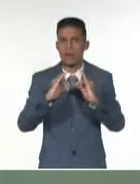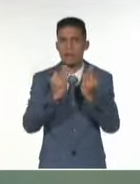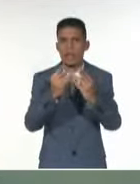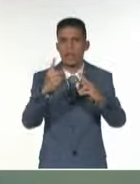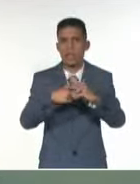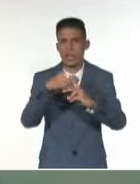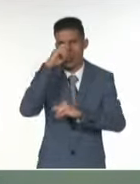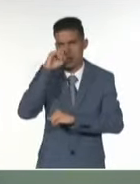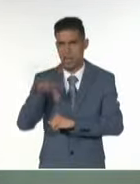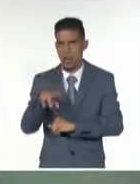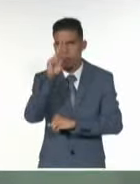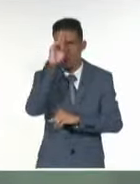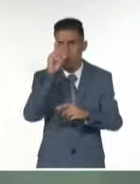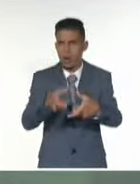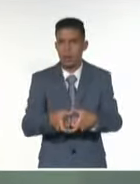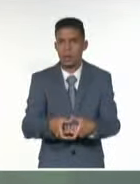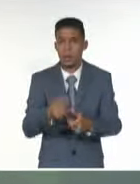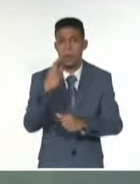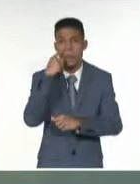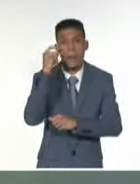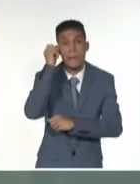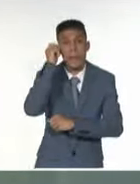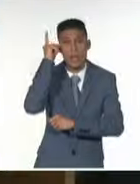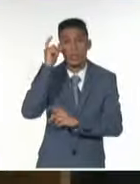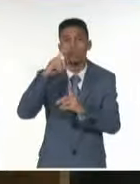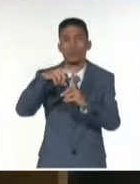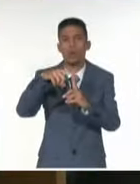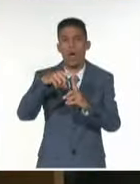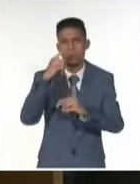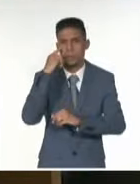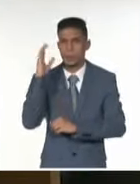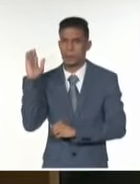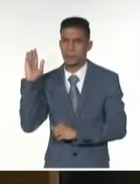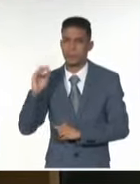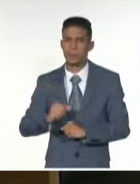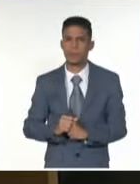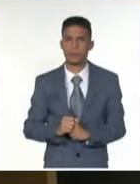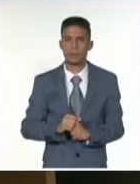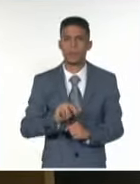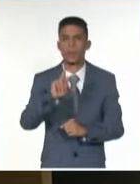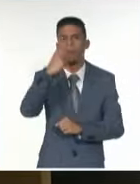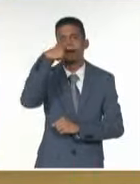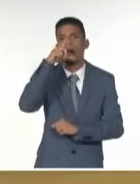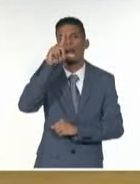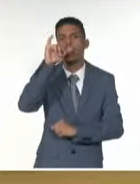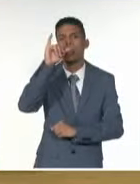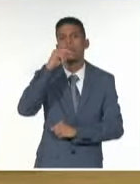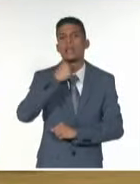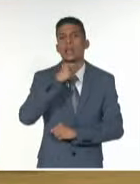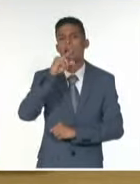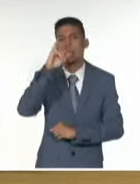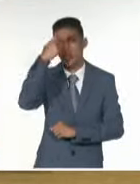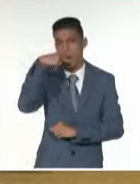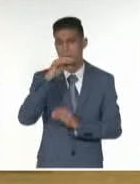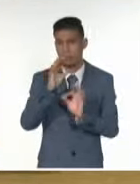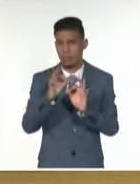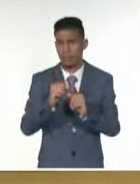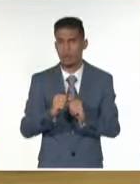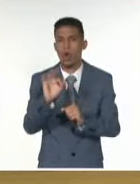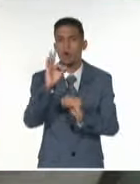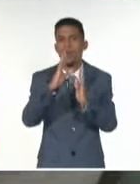vacunatorios. Les mostramos la experiencia en Las Tunas. Valeria tiene 18 meses de edad. Magalis,